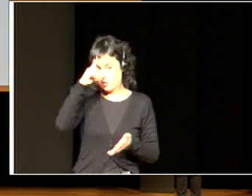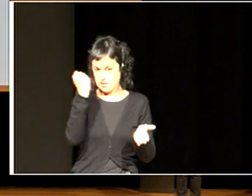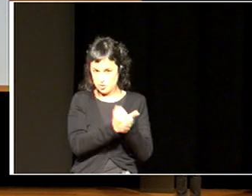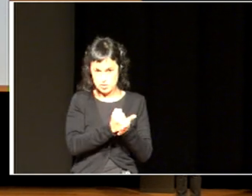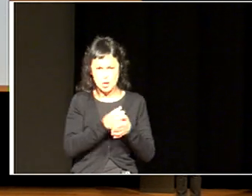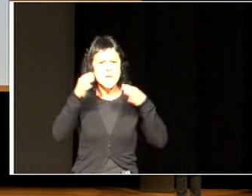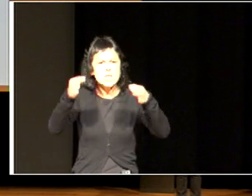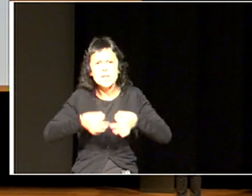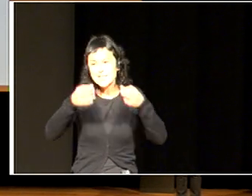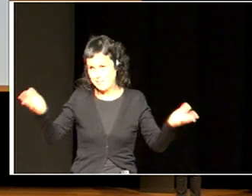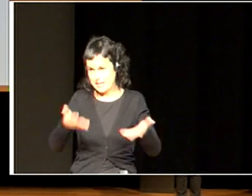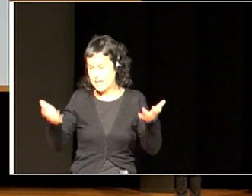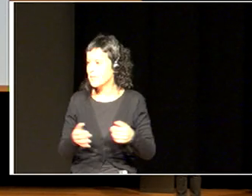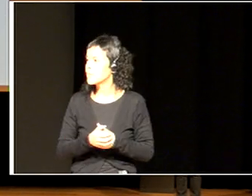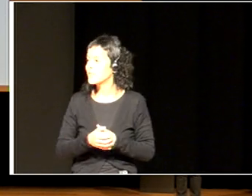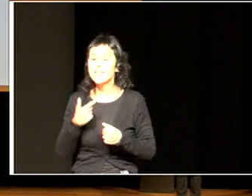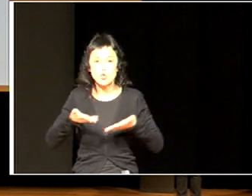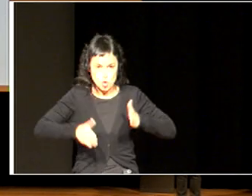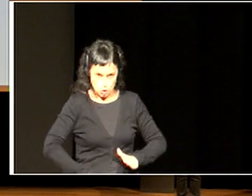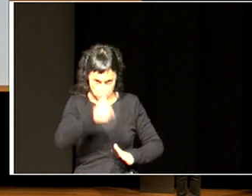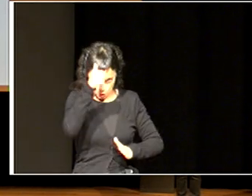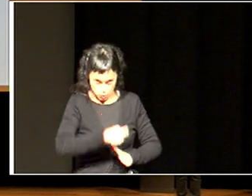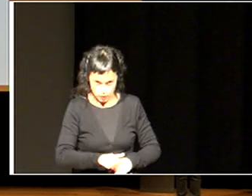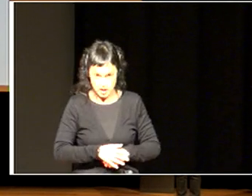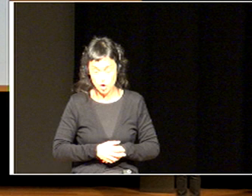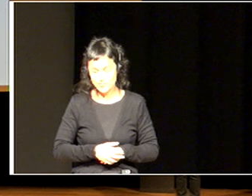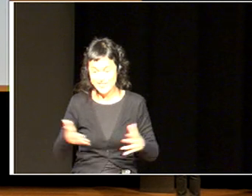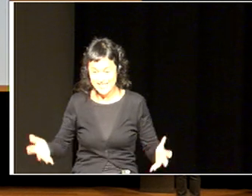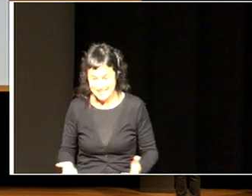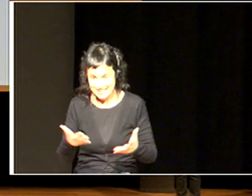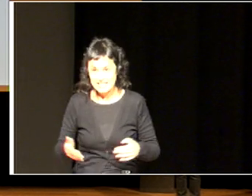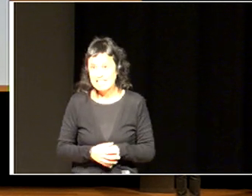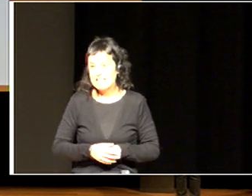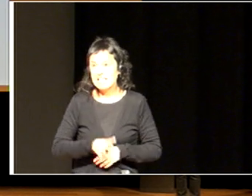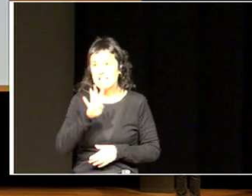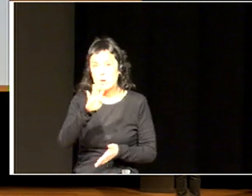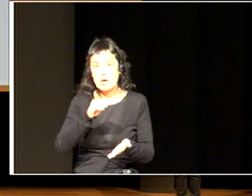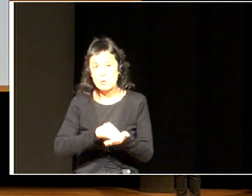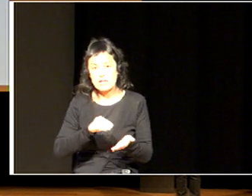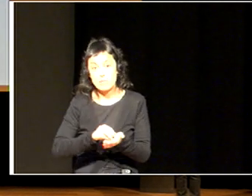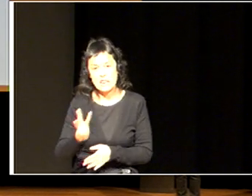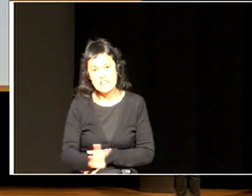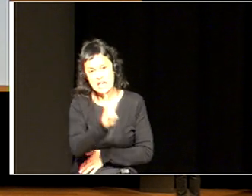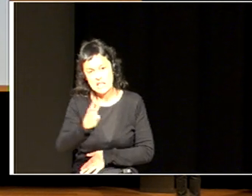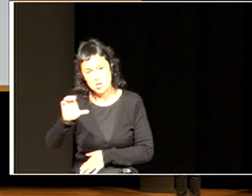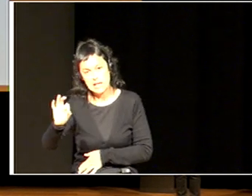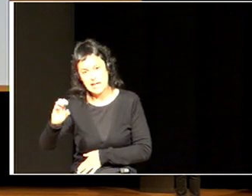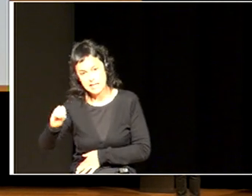estás animando a tu hijo jonathan que es la cuarta vez que haces tercero la eso